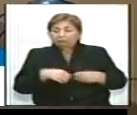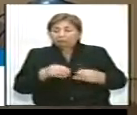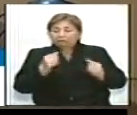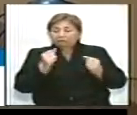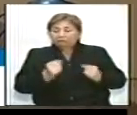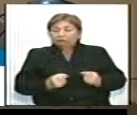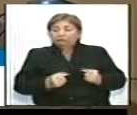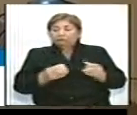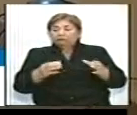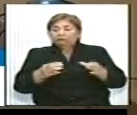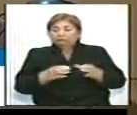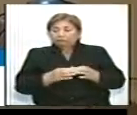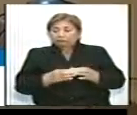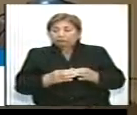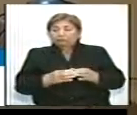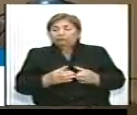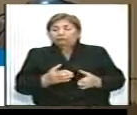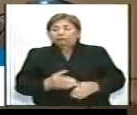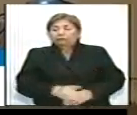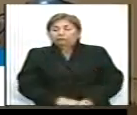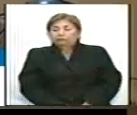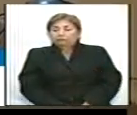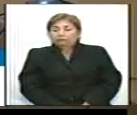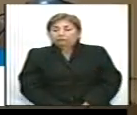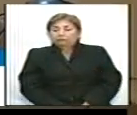queda formada la comisión